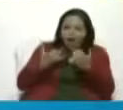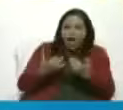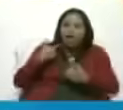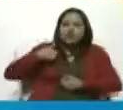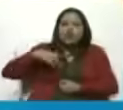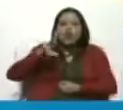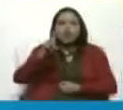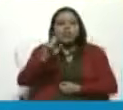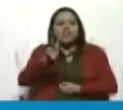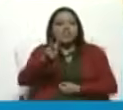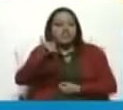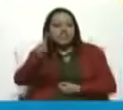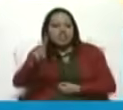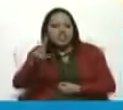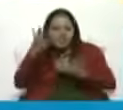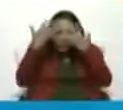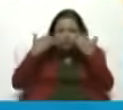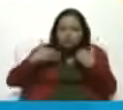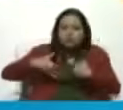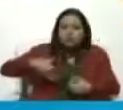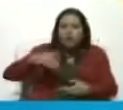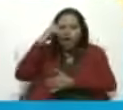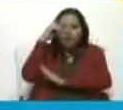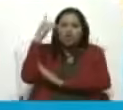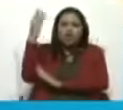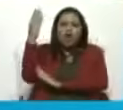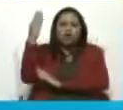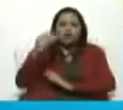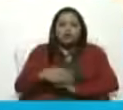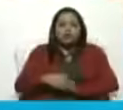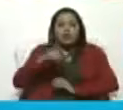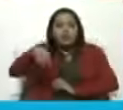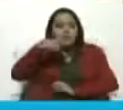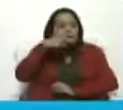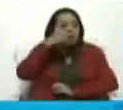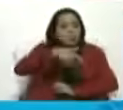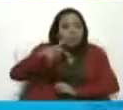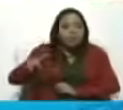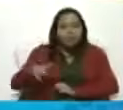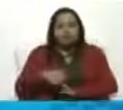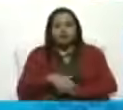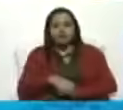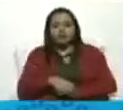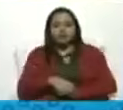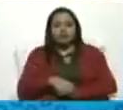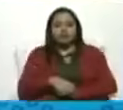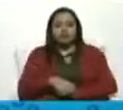vengo con el poder de Dios y con el poder del pueblo.